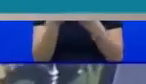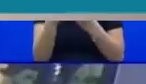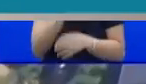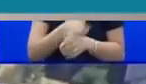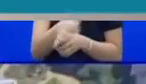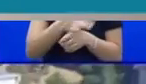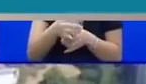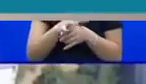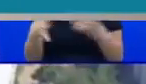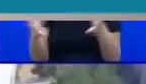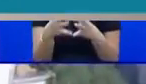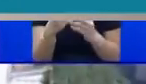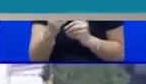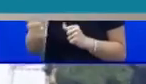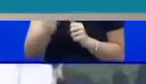junto, todo.